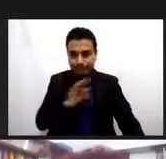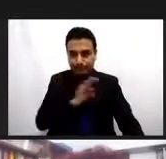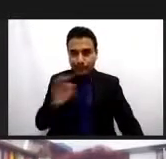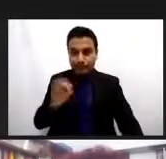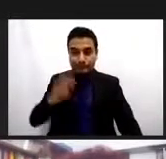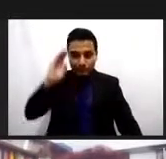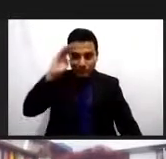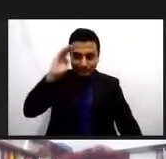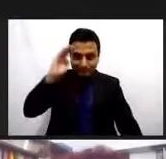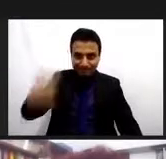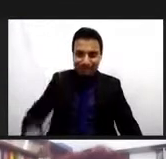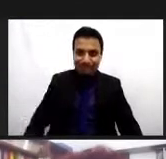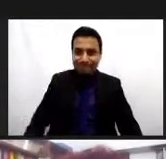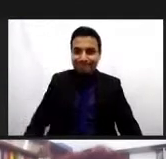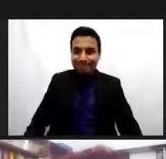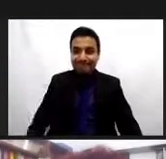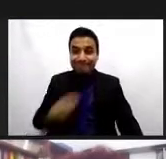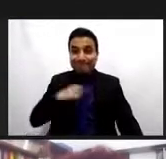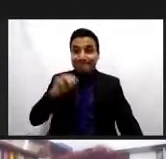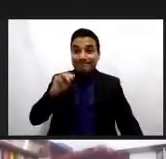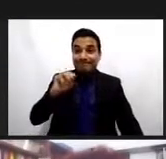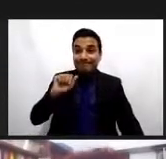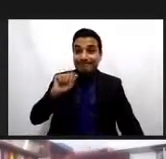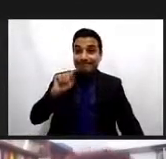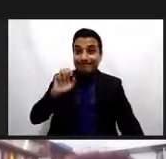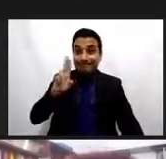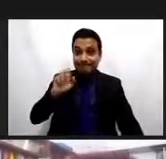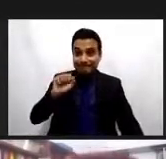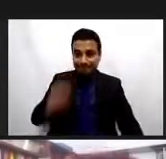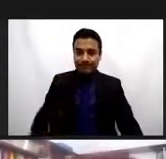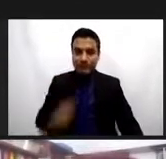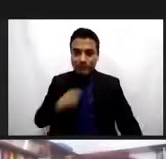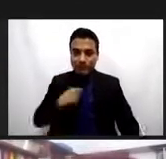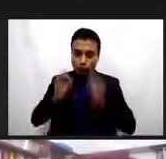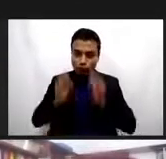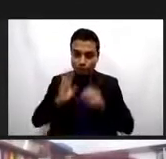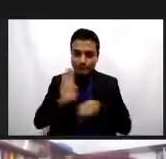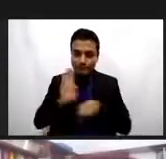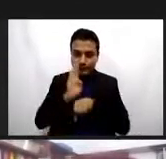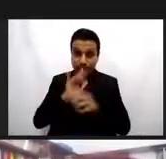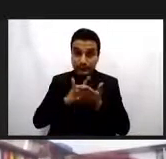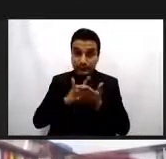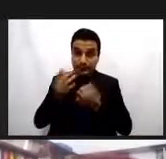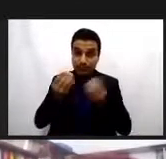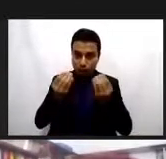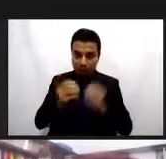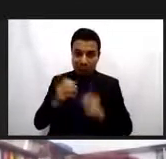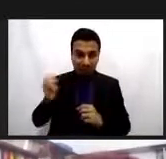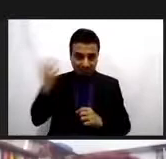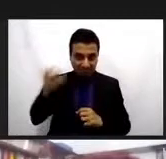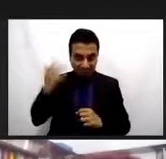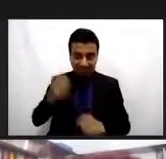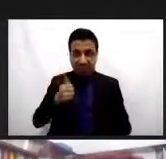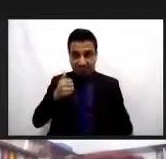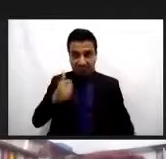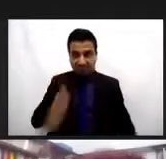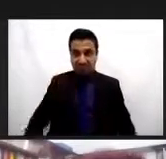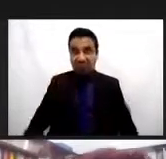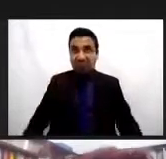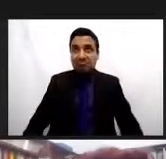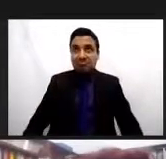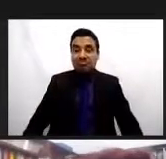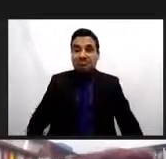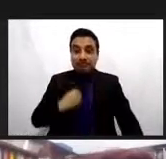Hola, soy Mateus, hablo desde Brasil. Muchas gracias por la charla.